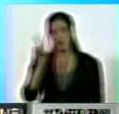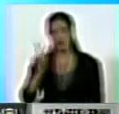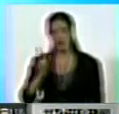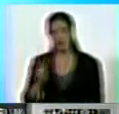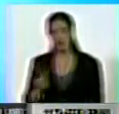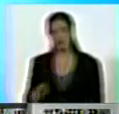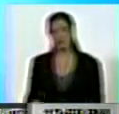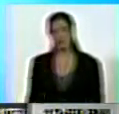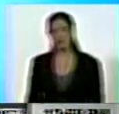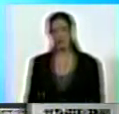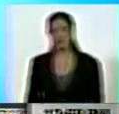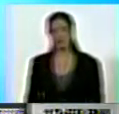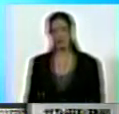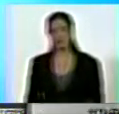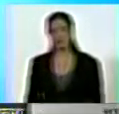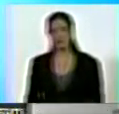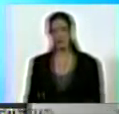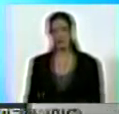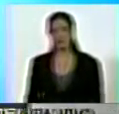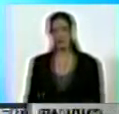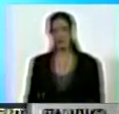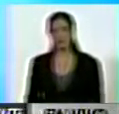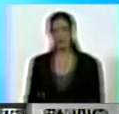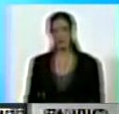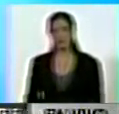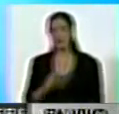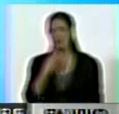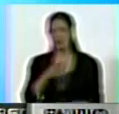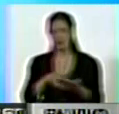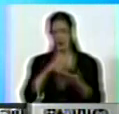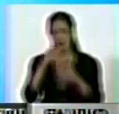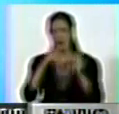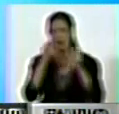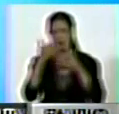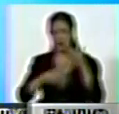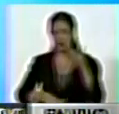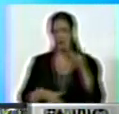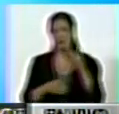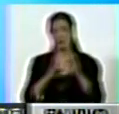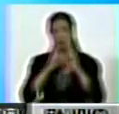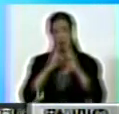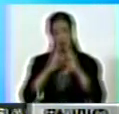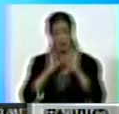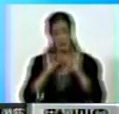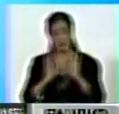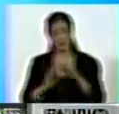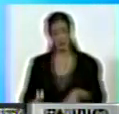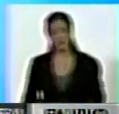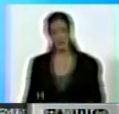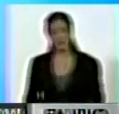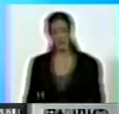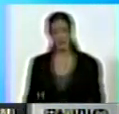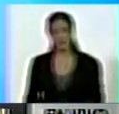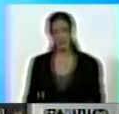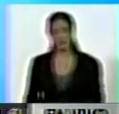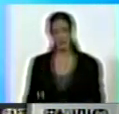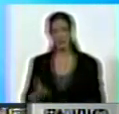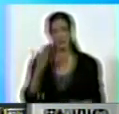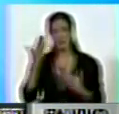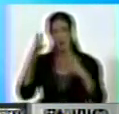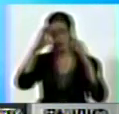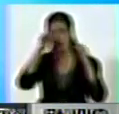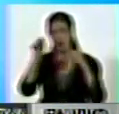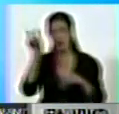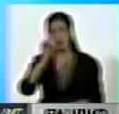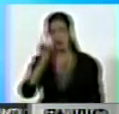embajada. La comunicación dice, confidencial, cliente Embajada de la